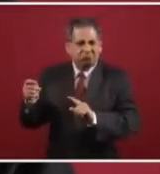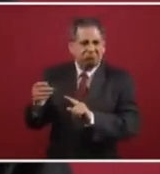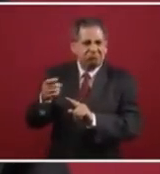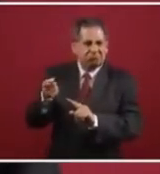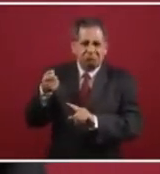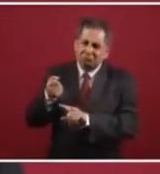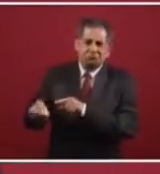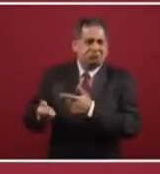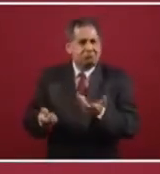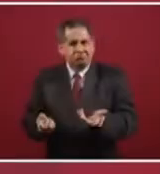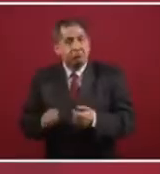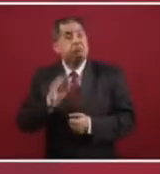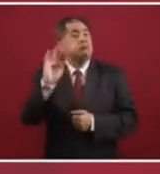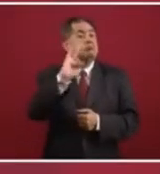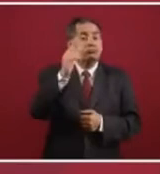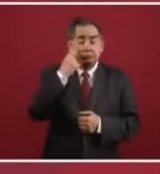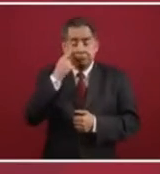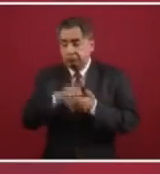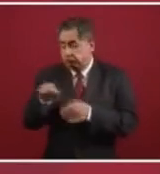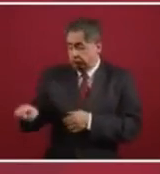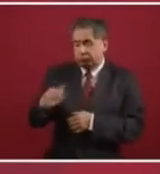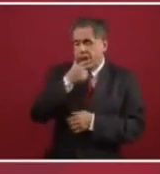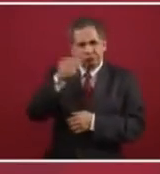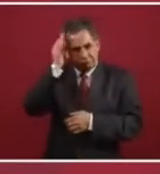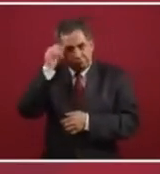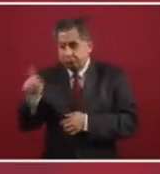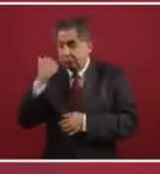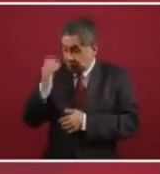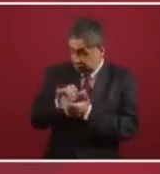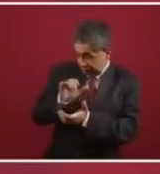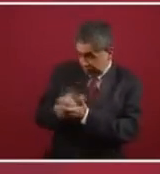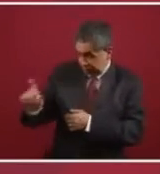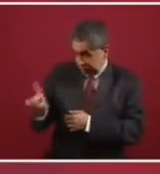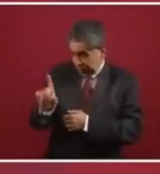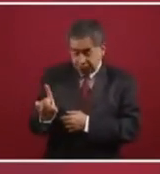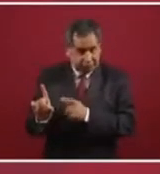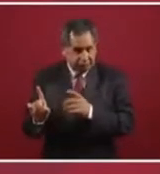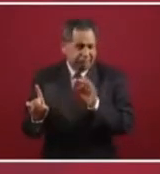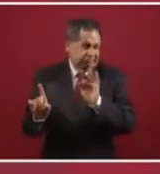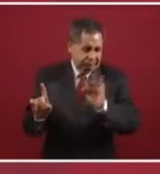Y se quería casar con un peón.